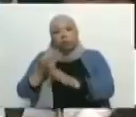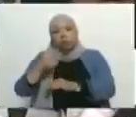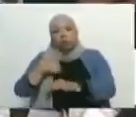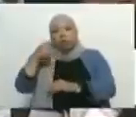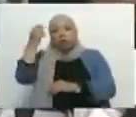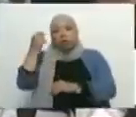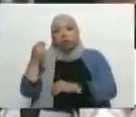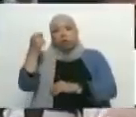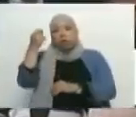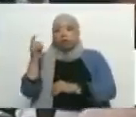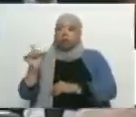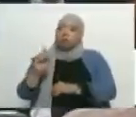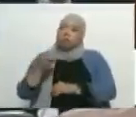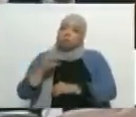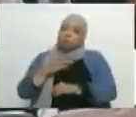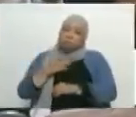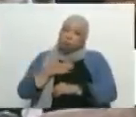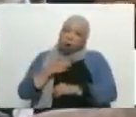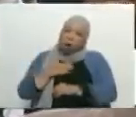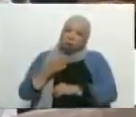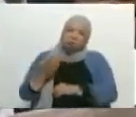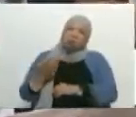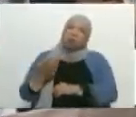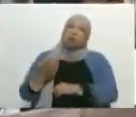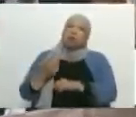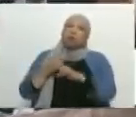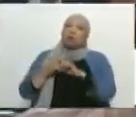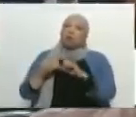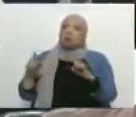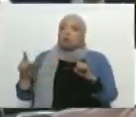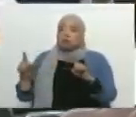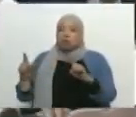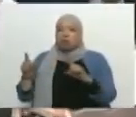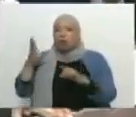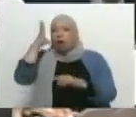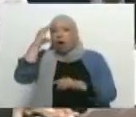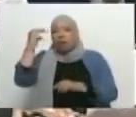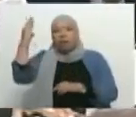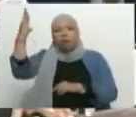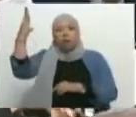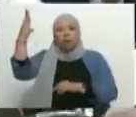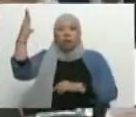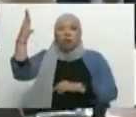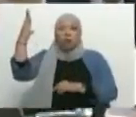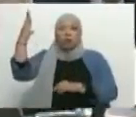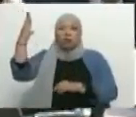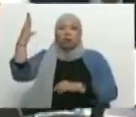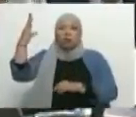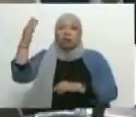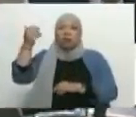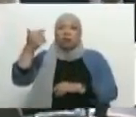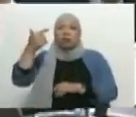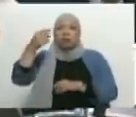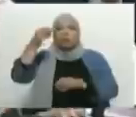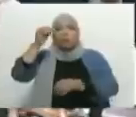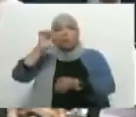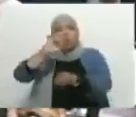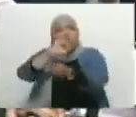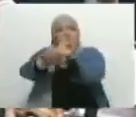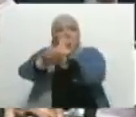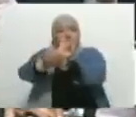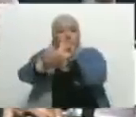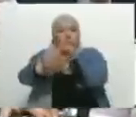ateano lo puedo hacer, pero no lo haría tampoco, pedirle a Dios que le dé el placer, el gustazo,